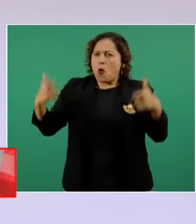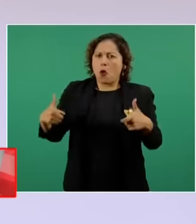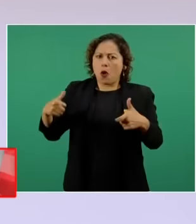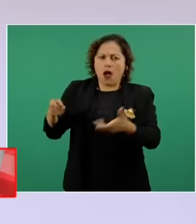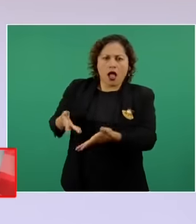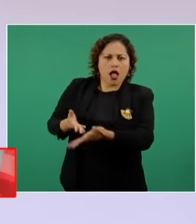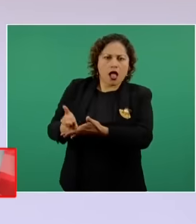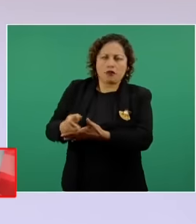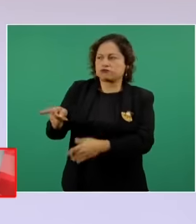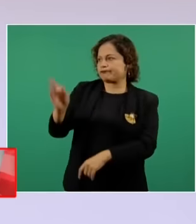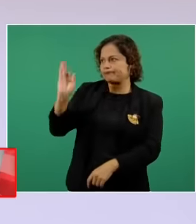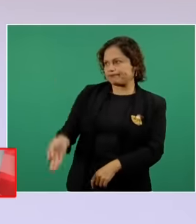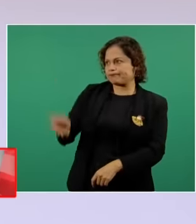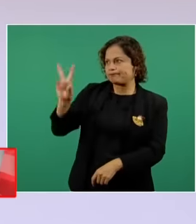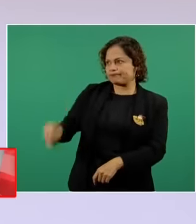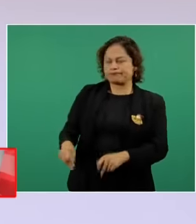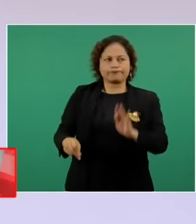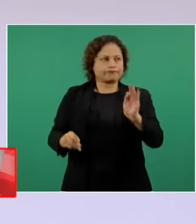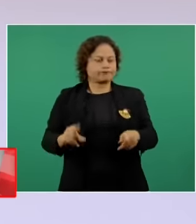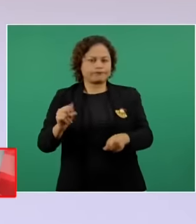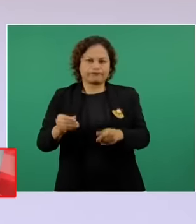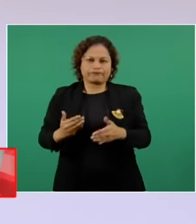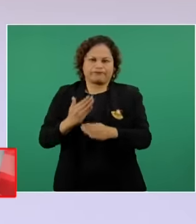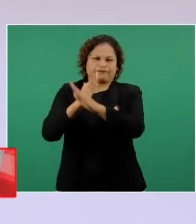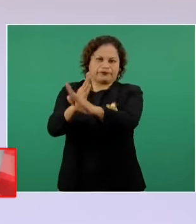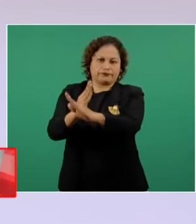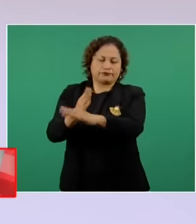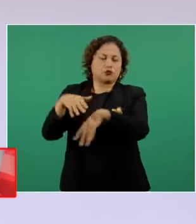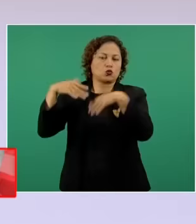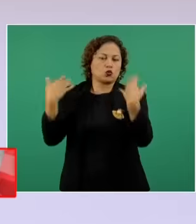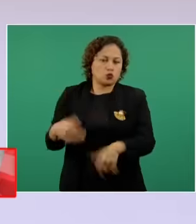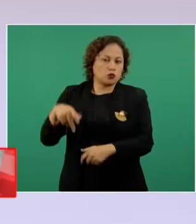Ya he dicho y repito,